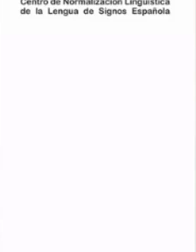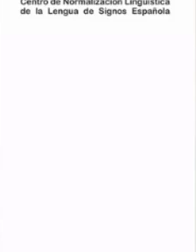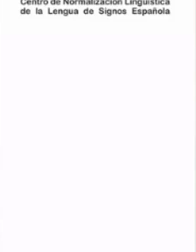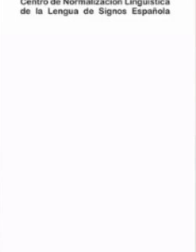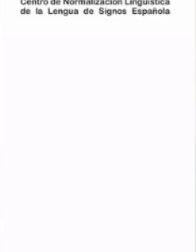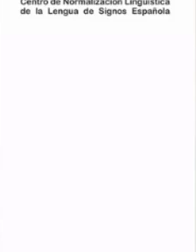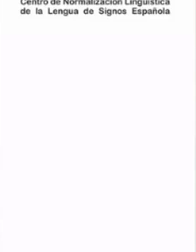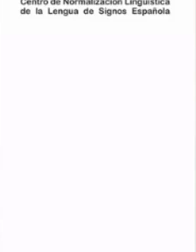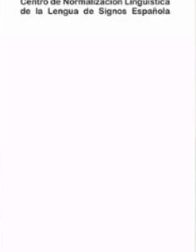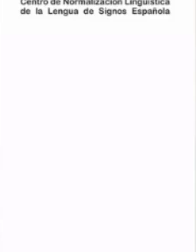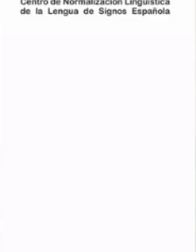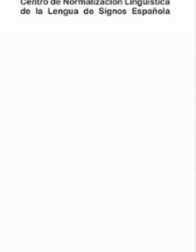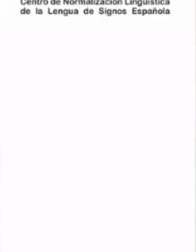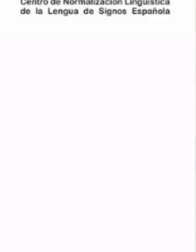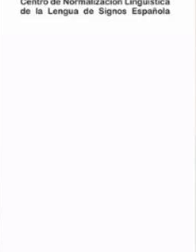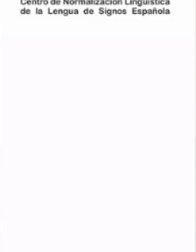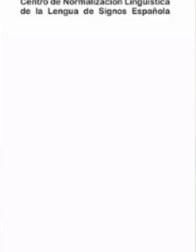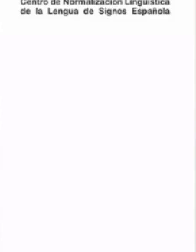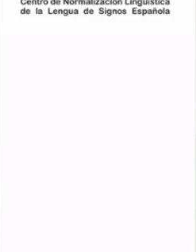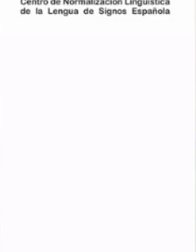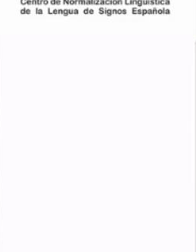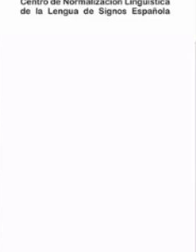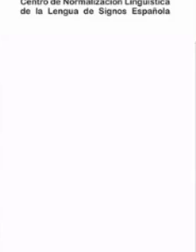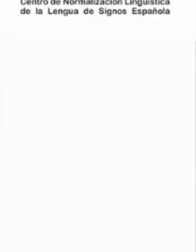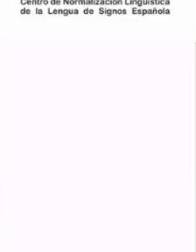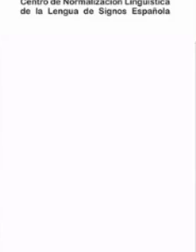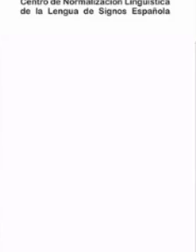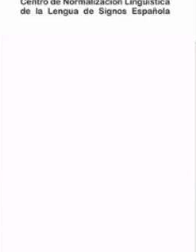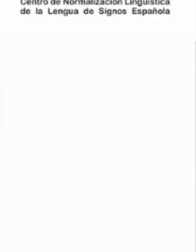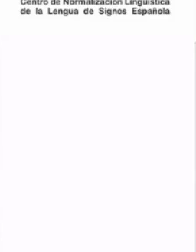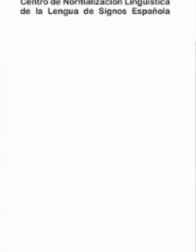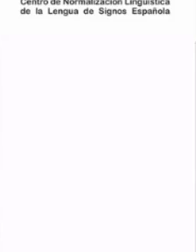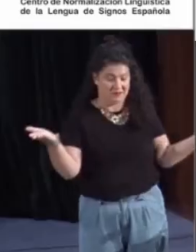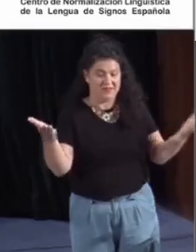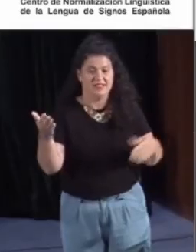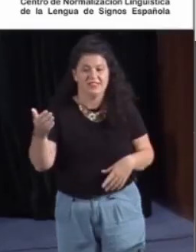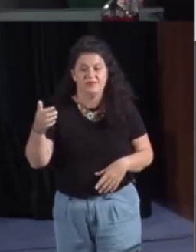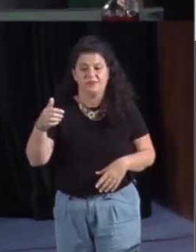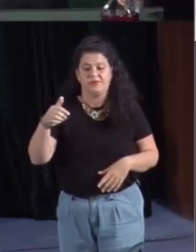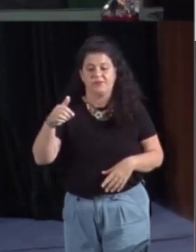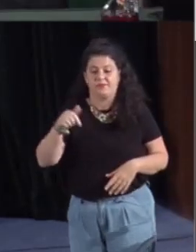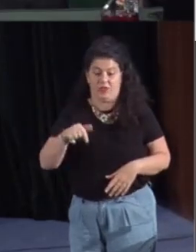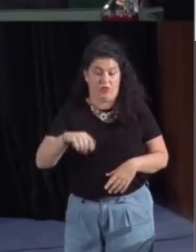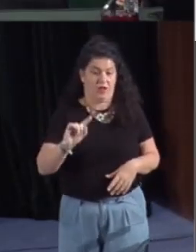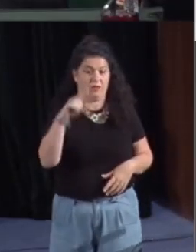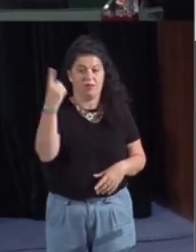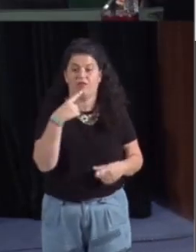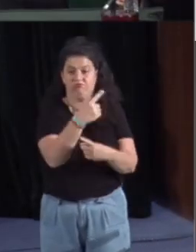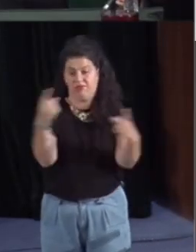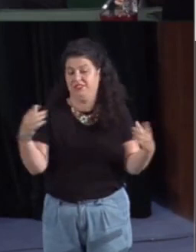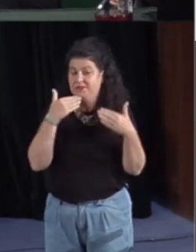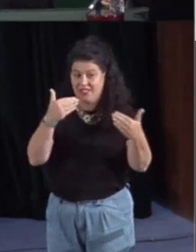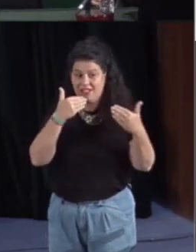Bueno, ¿se escucha? ¿Sí? Bueno, lo